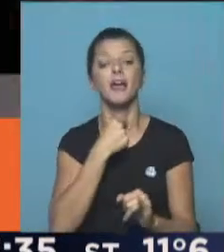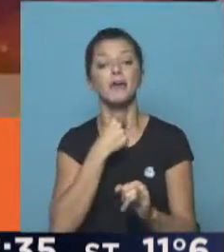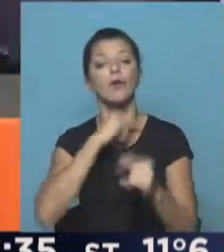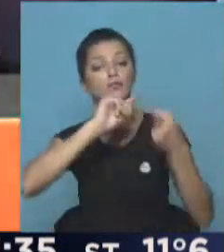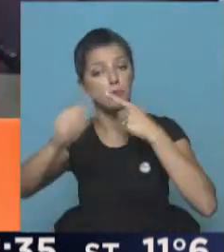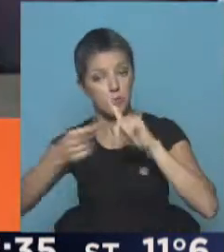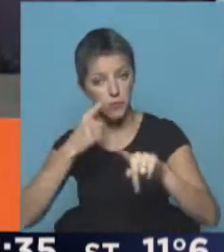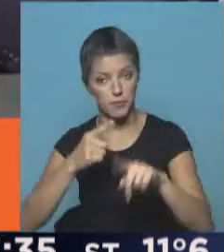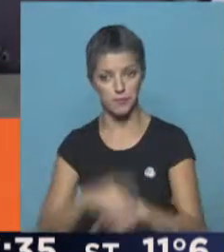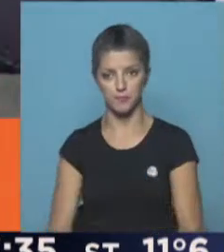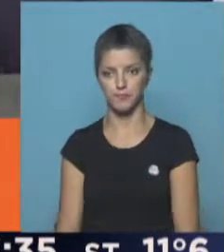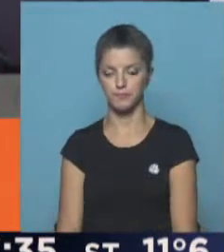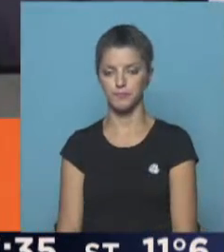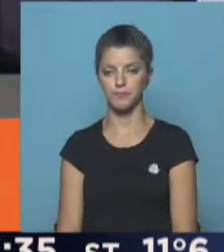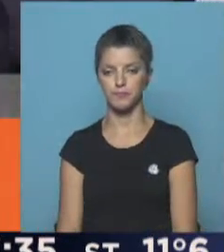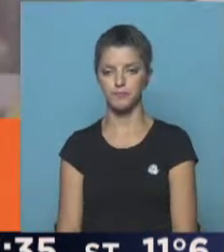reconciliación.